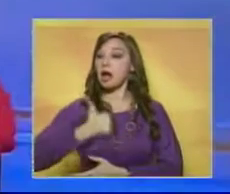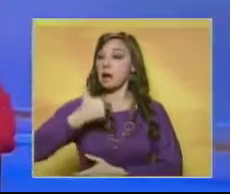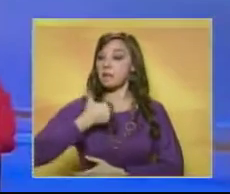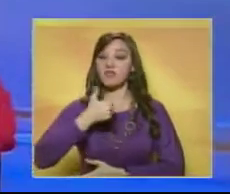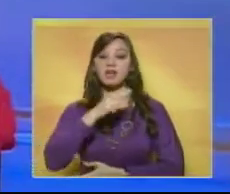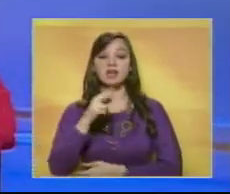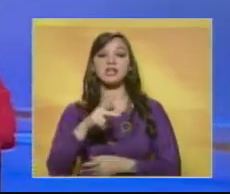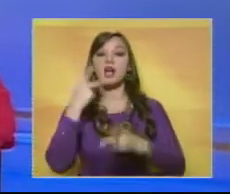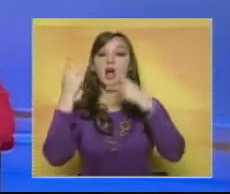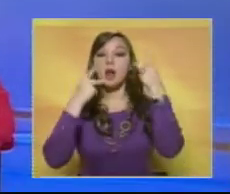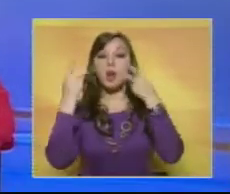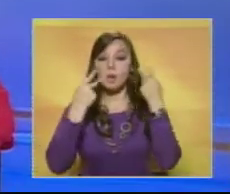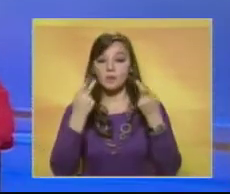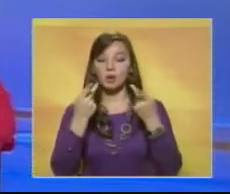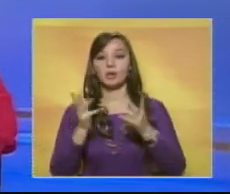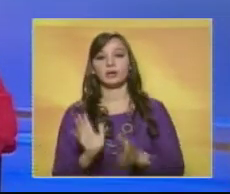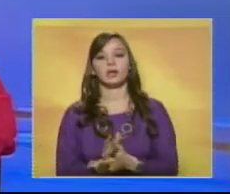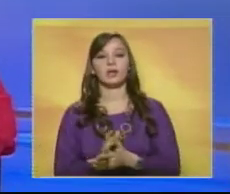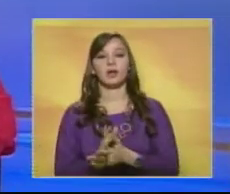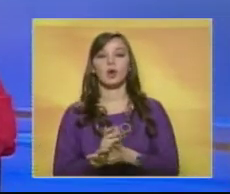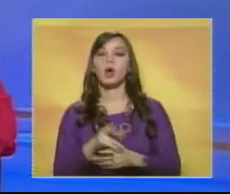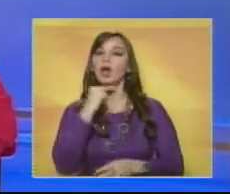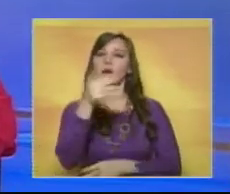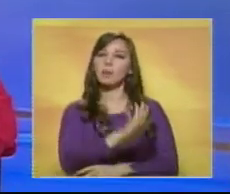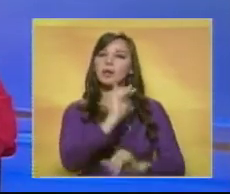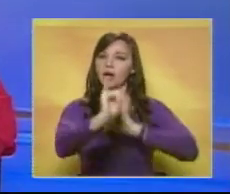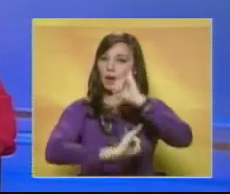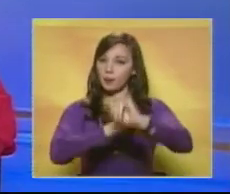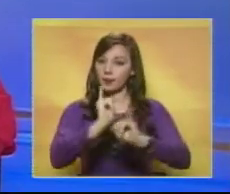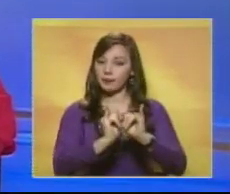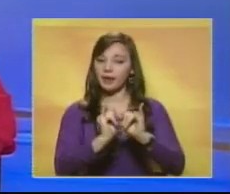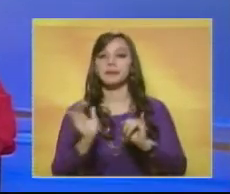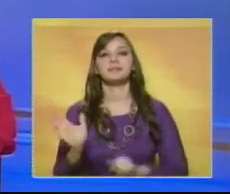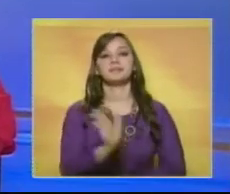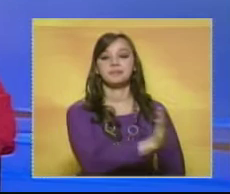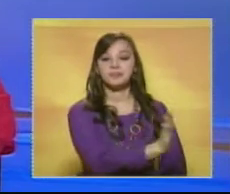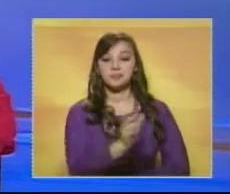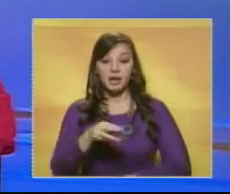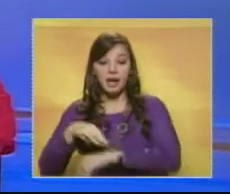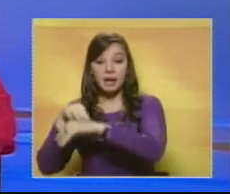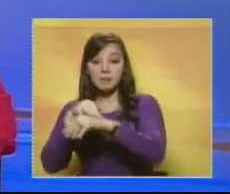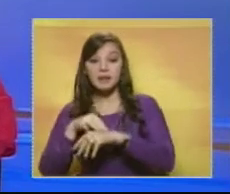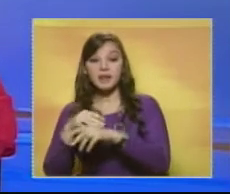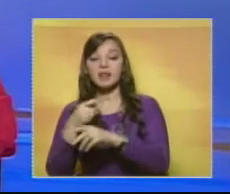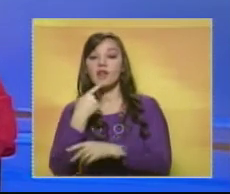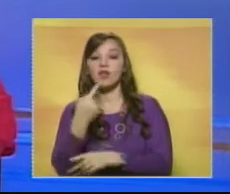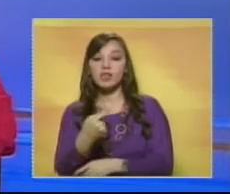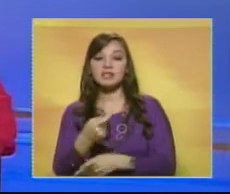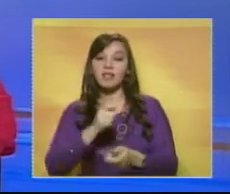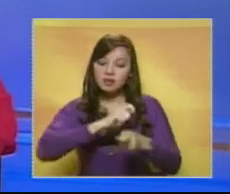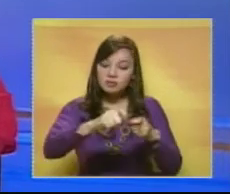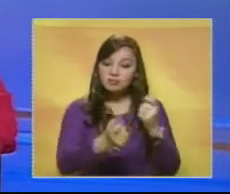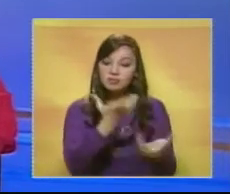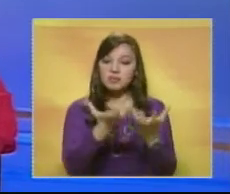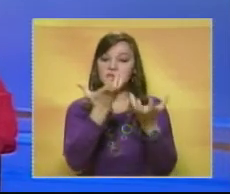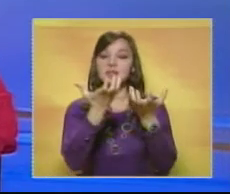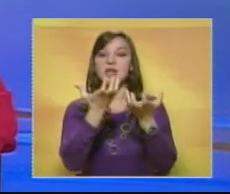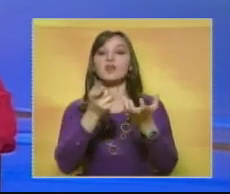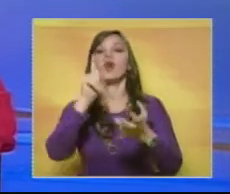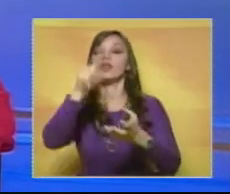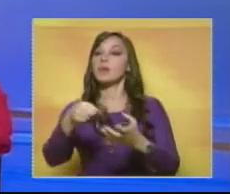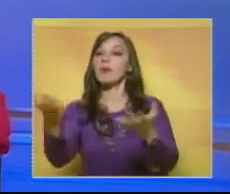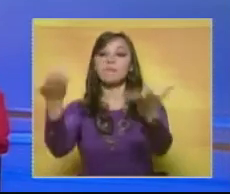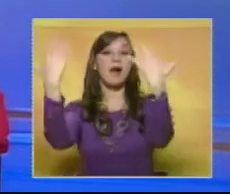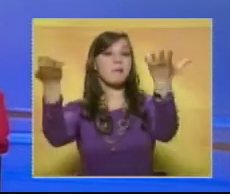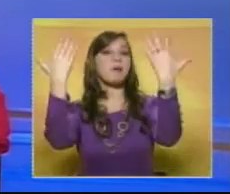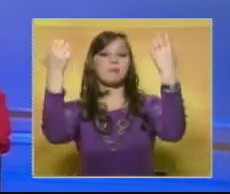político. El Ministerio Público informó que las acusaciones determinadas en los delitos de incendio y daños, así como por instigación